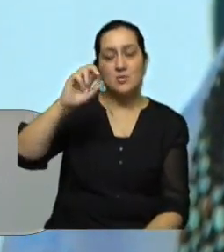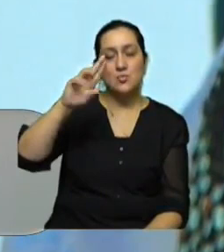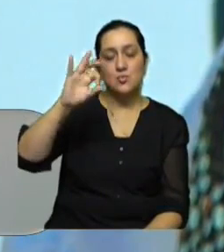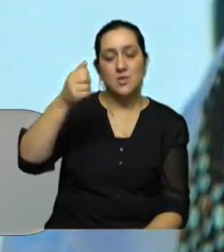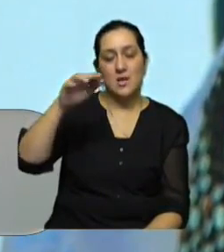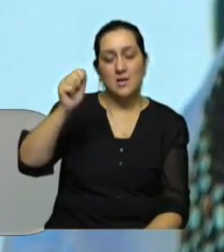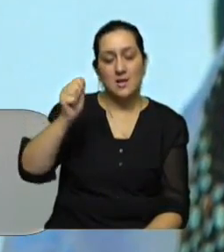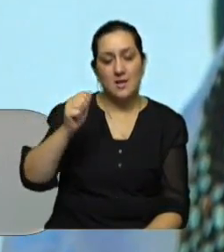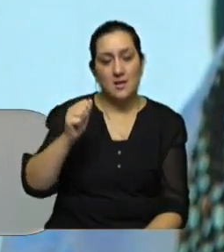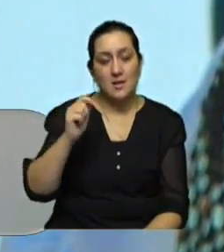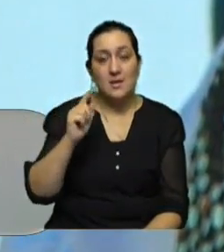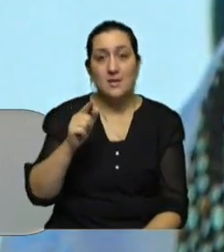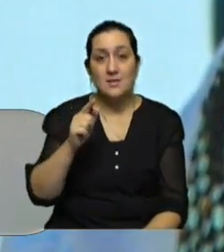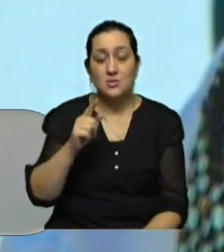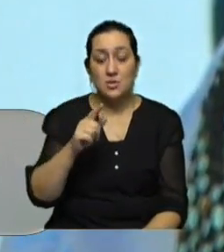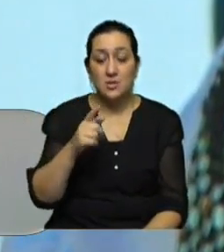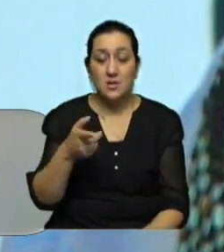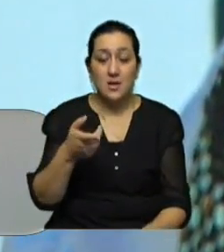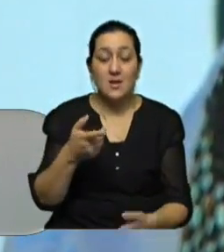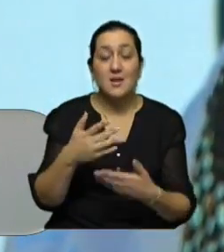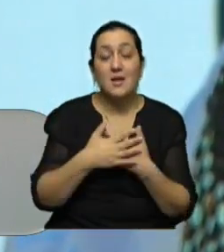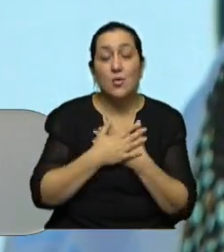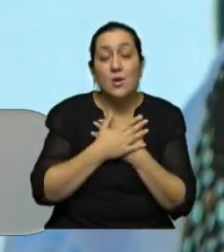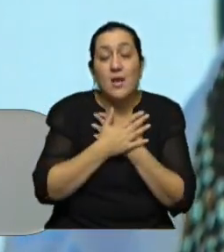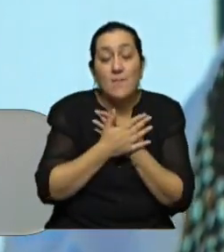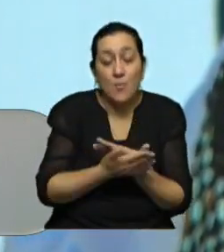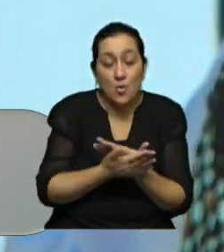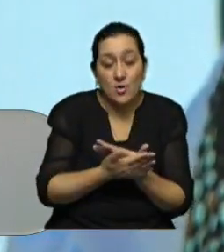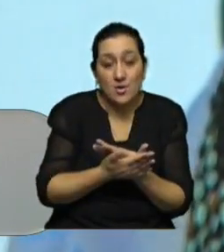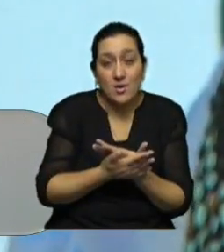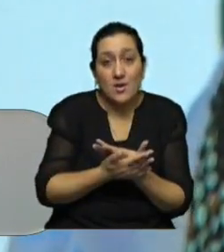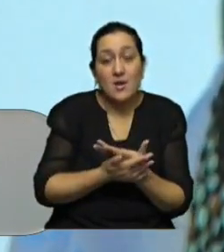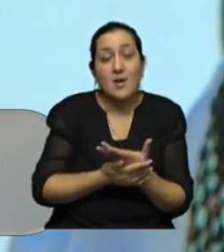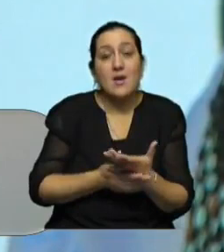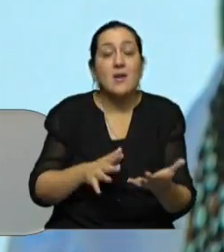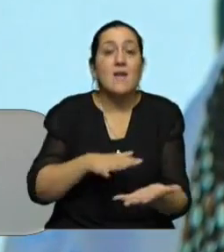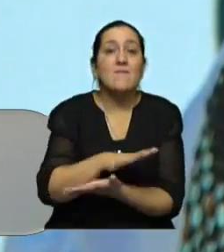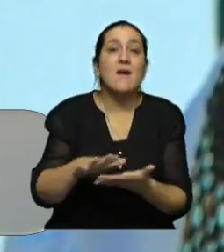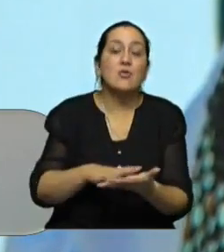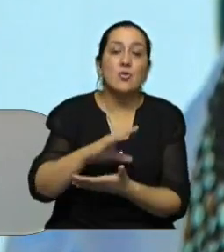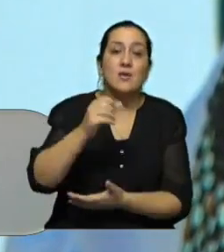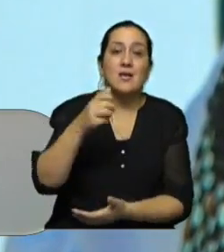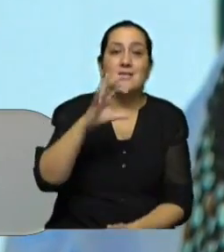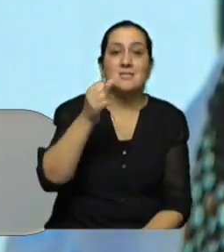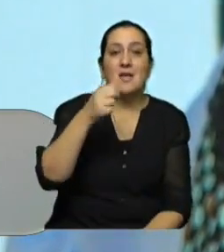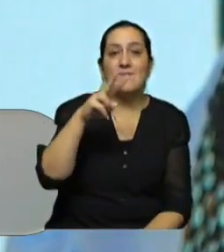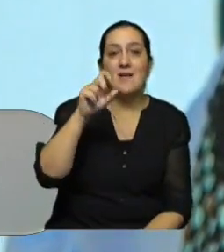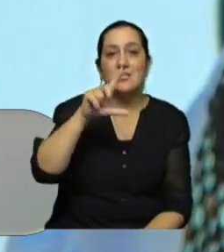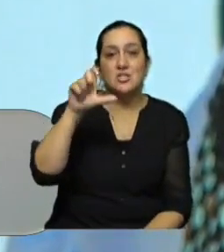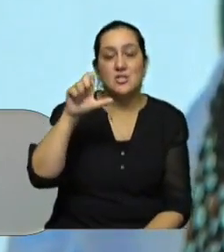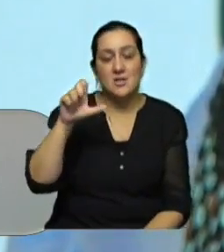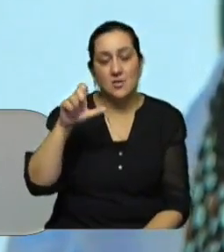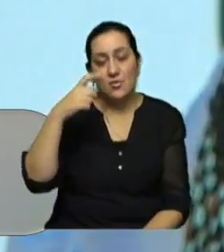involucrados, que bueno, que tenía que ver con el amor en Casavalle, de adolescente. Se hizo como un pequeño audiovisual que creo que está en